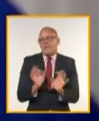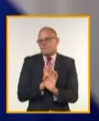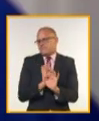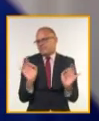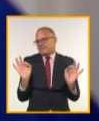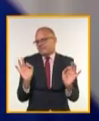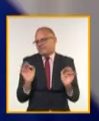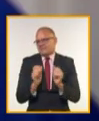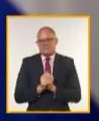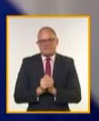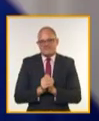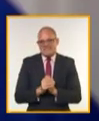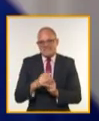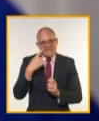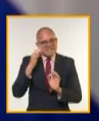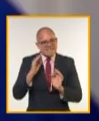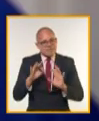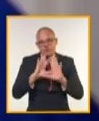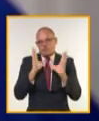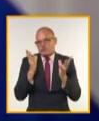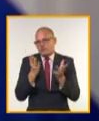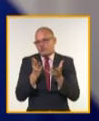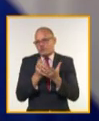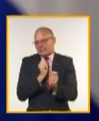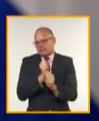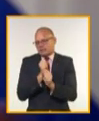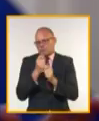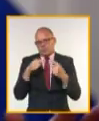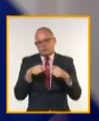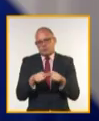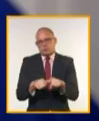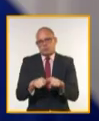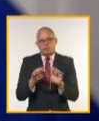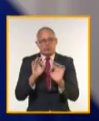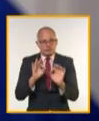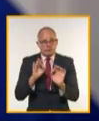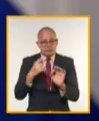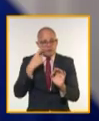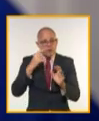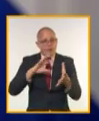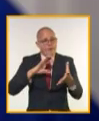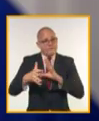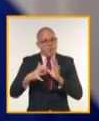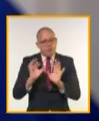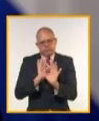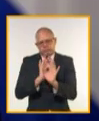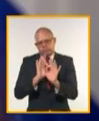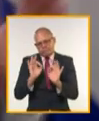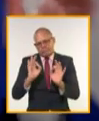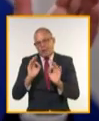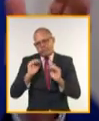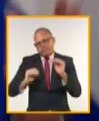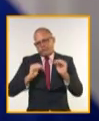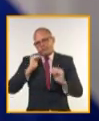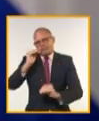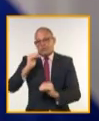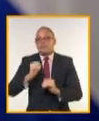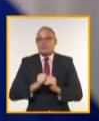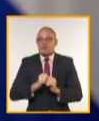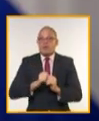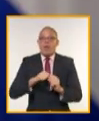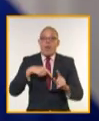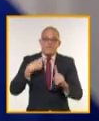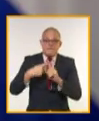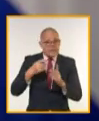alcance estratégico, que tiene niveles óptimos y al mismo tiempo un extraordinario